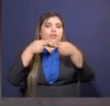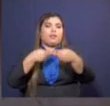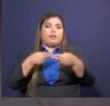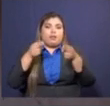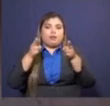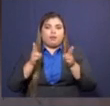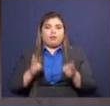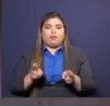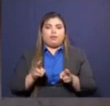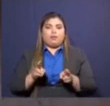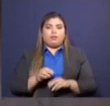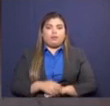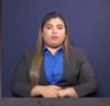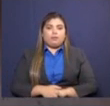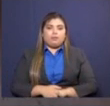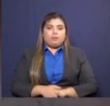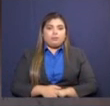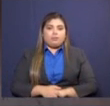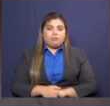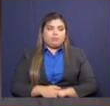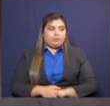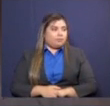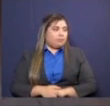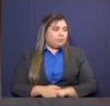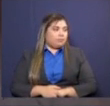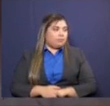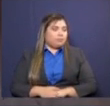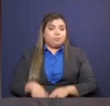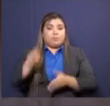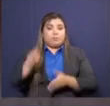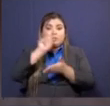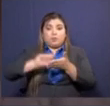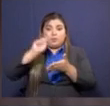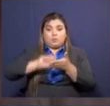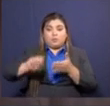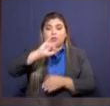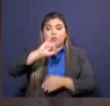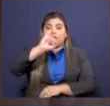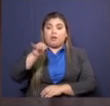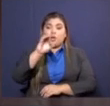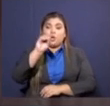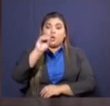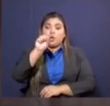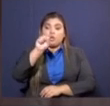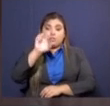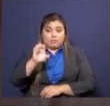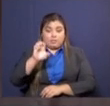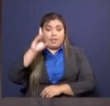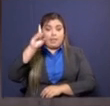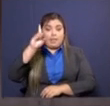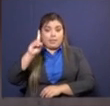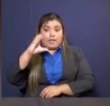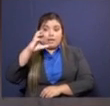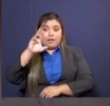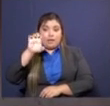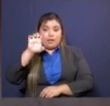Julio está con el COVID. El Colegio José Daniel Crespo en Chitré, Herrera.